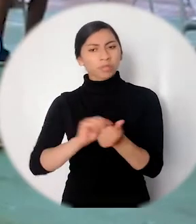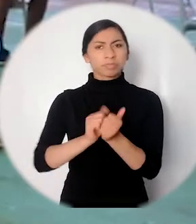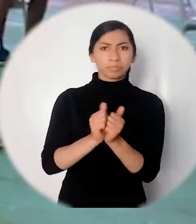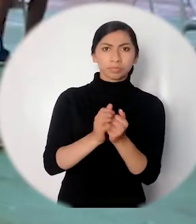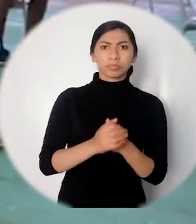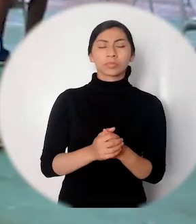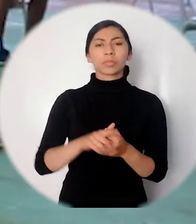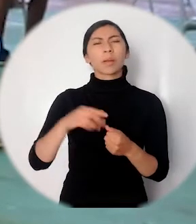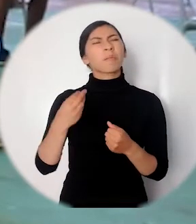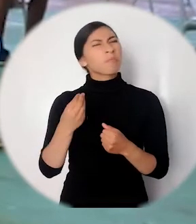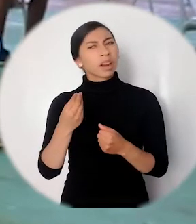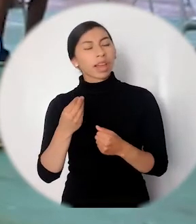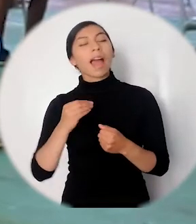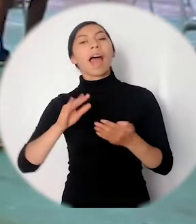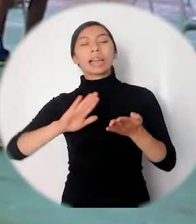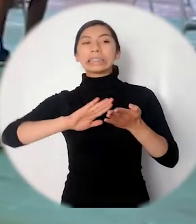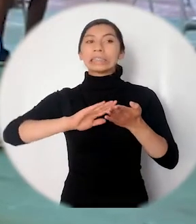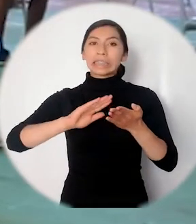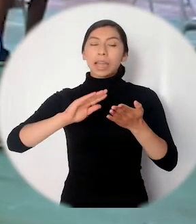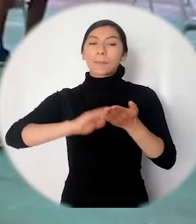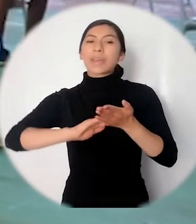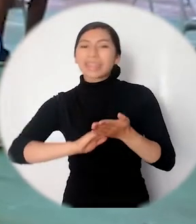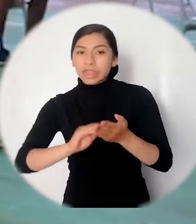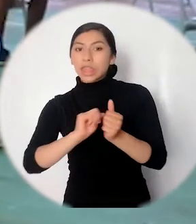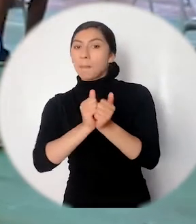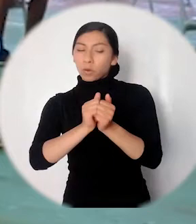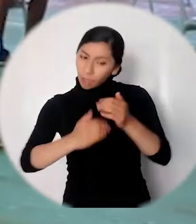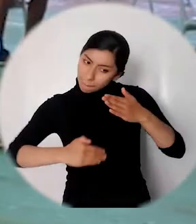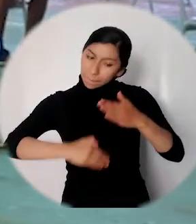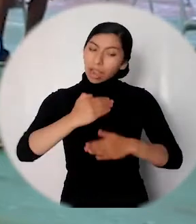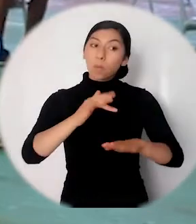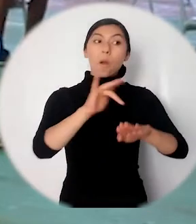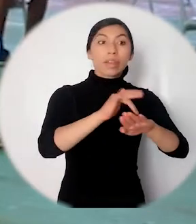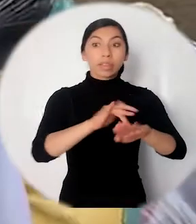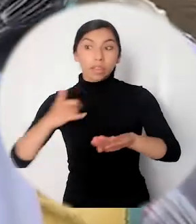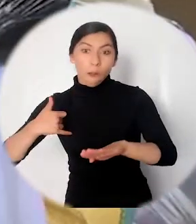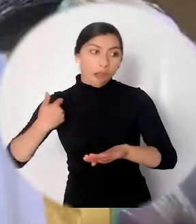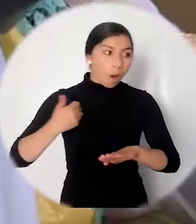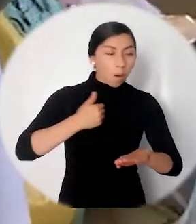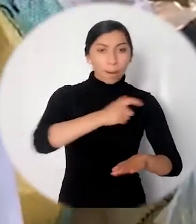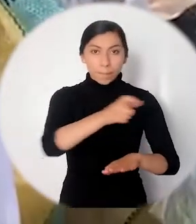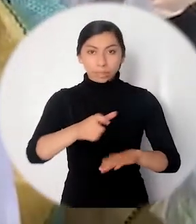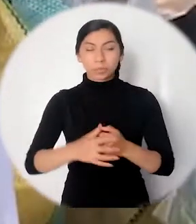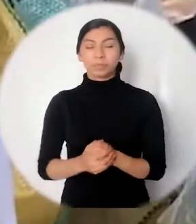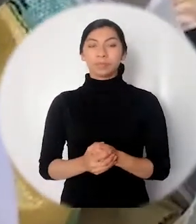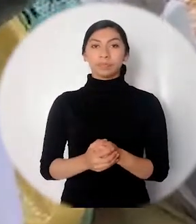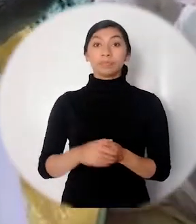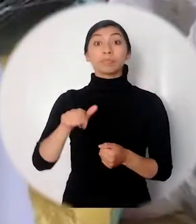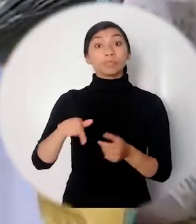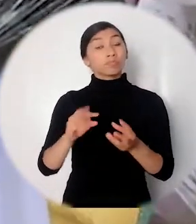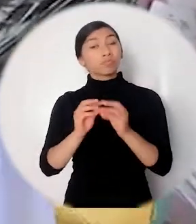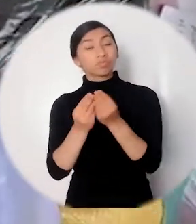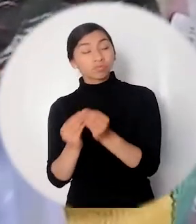Implementos deportivos para la reconstrucción de las prácticas deportivas que fueron truncadas en el conflicto armado.